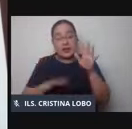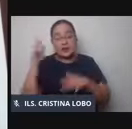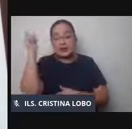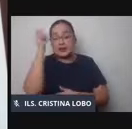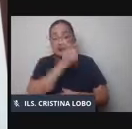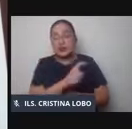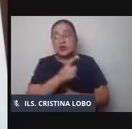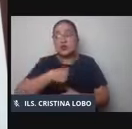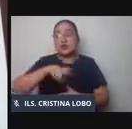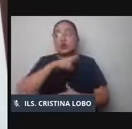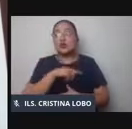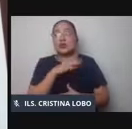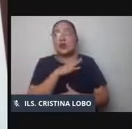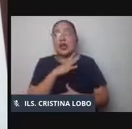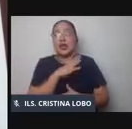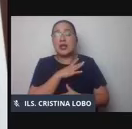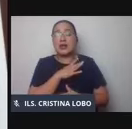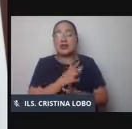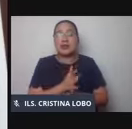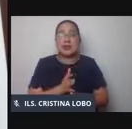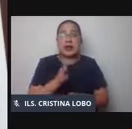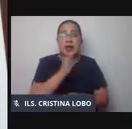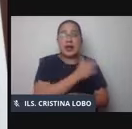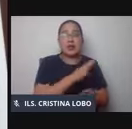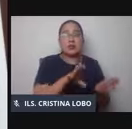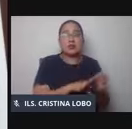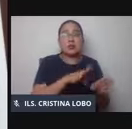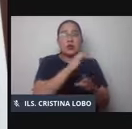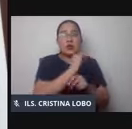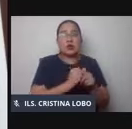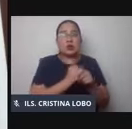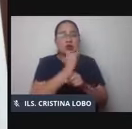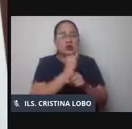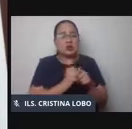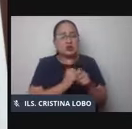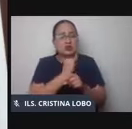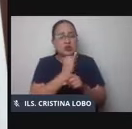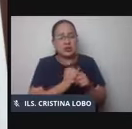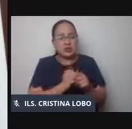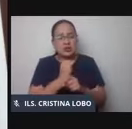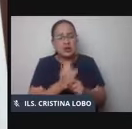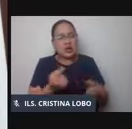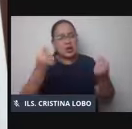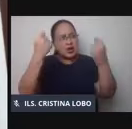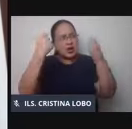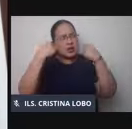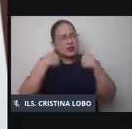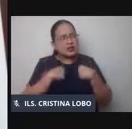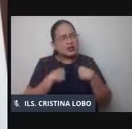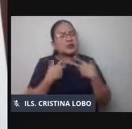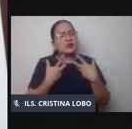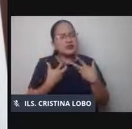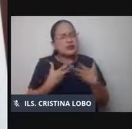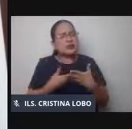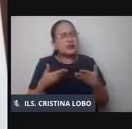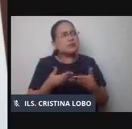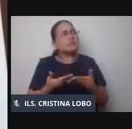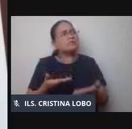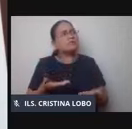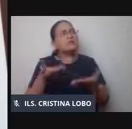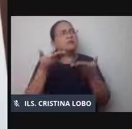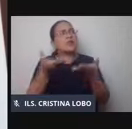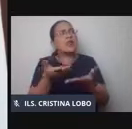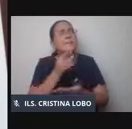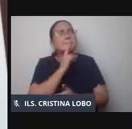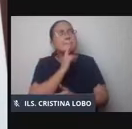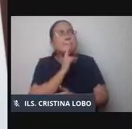aprender, pues, tener la investigación, el proceso de investigación, de introspección, pues, para poderlo compartir de la mejor manera y que